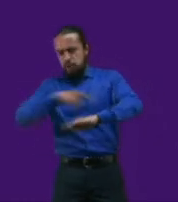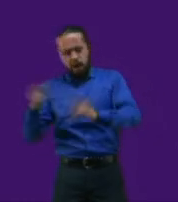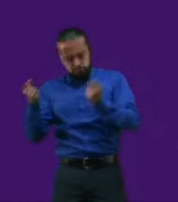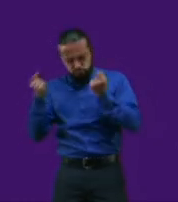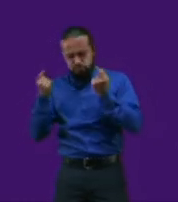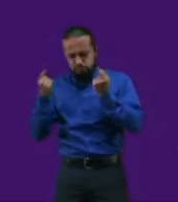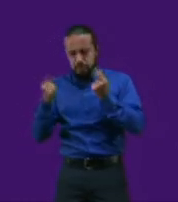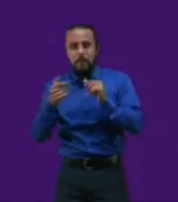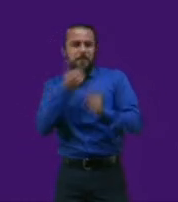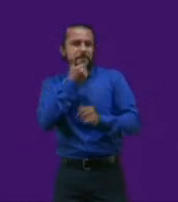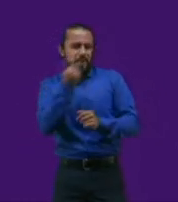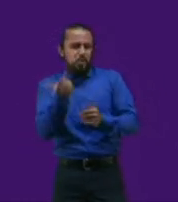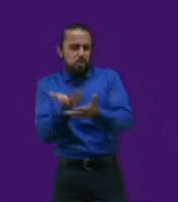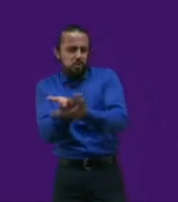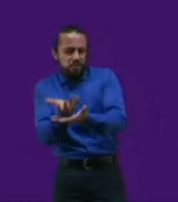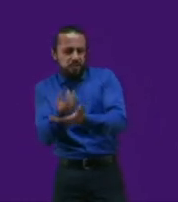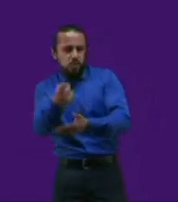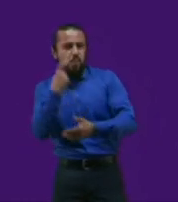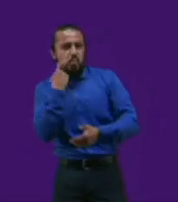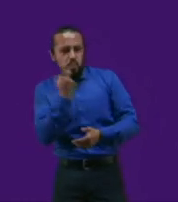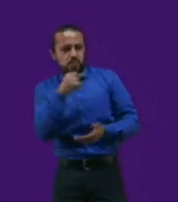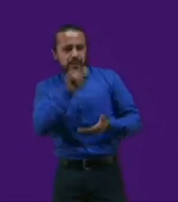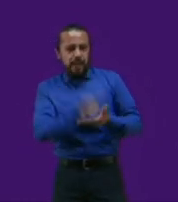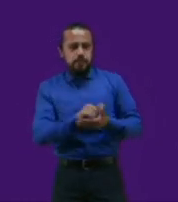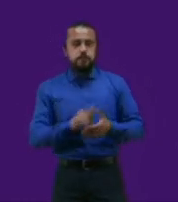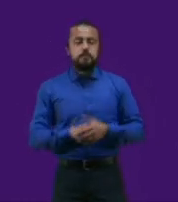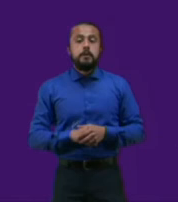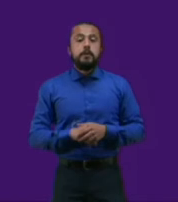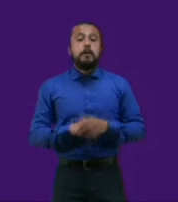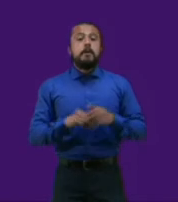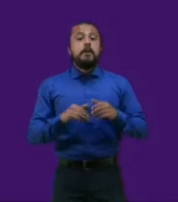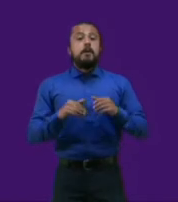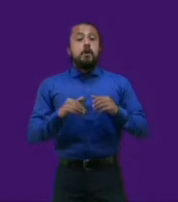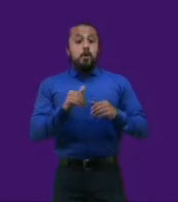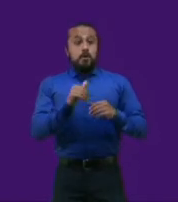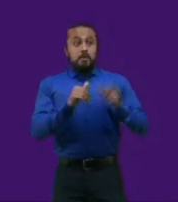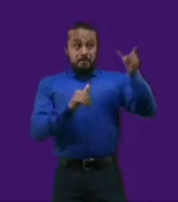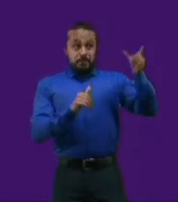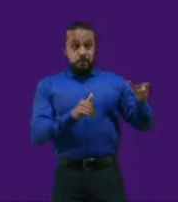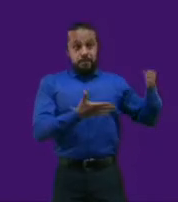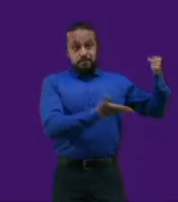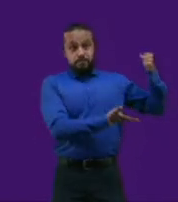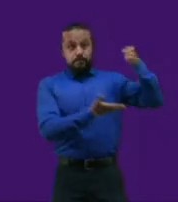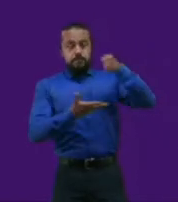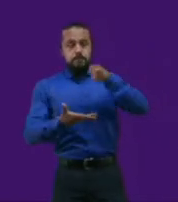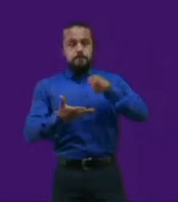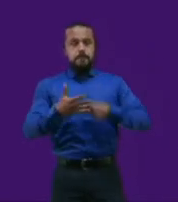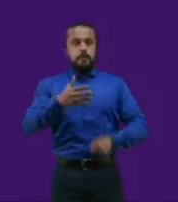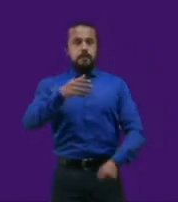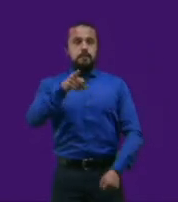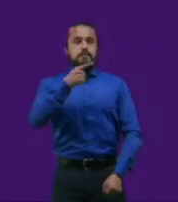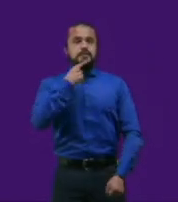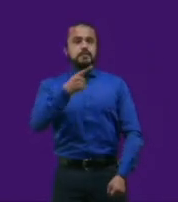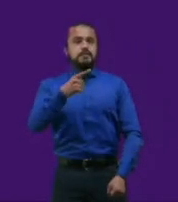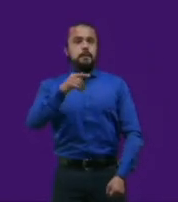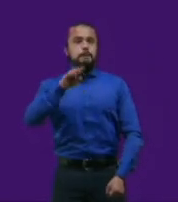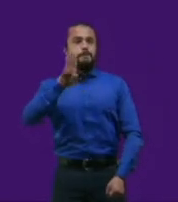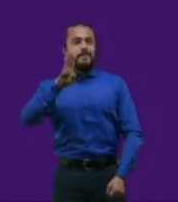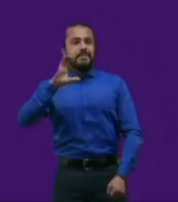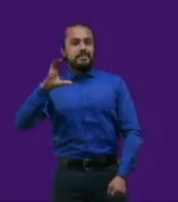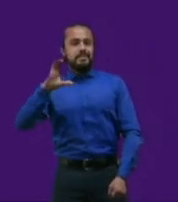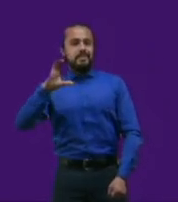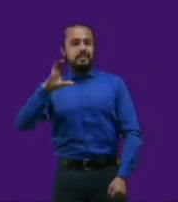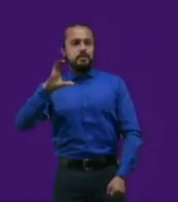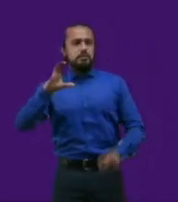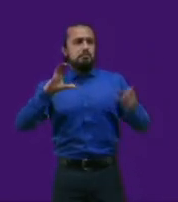Buscaría eso. Por ejemplo, uno de nuestros inversionistas es Draper VC, que es un señor,